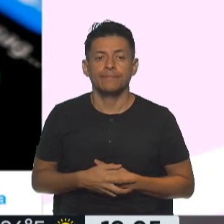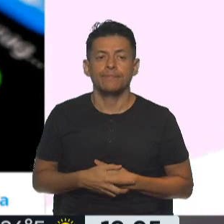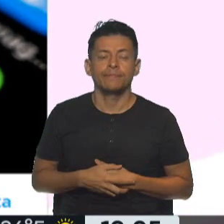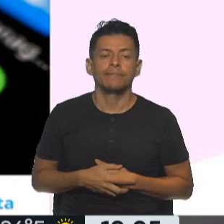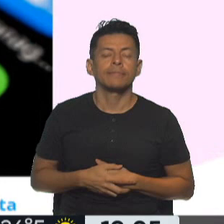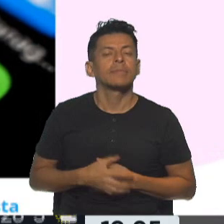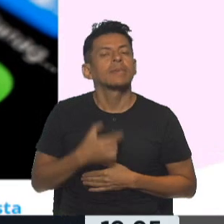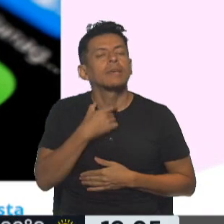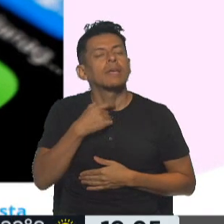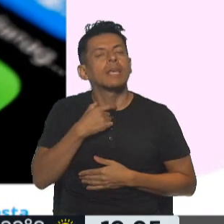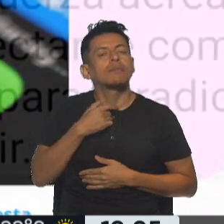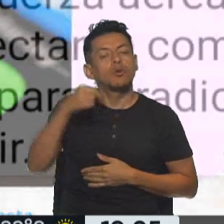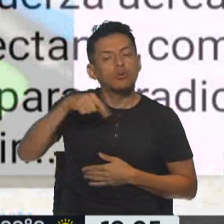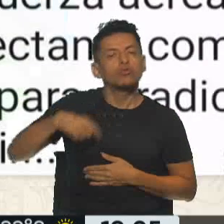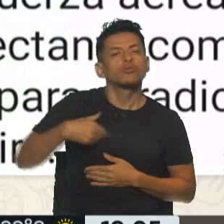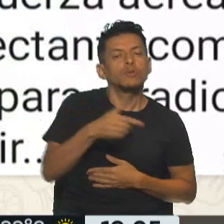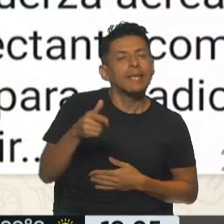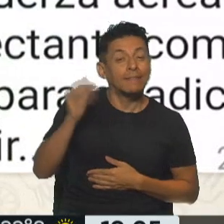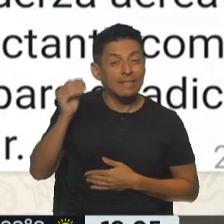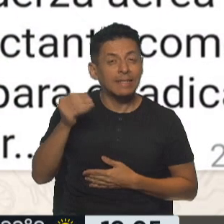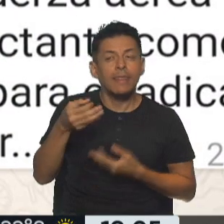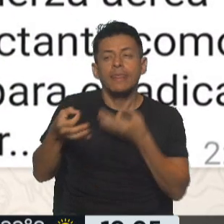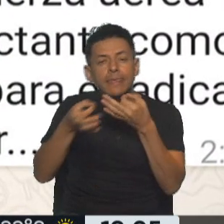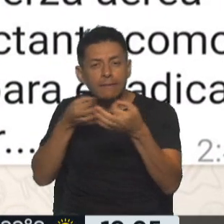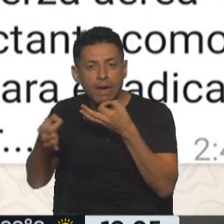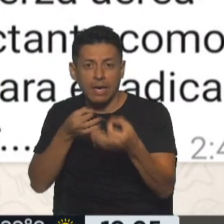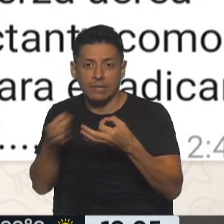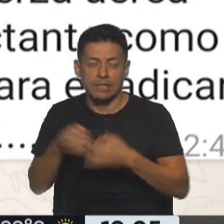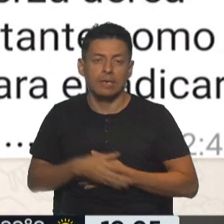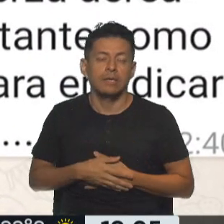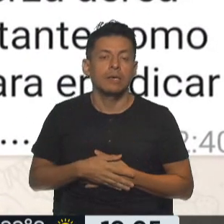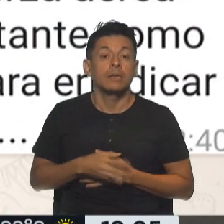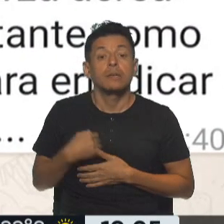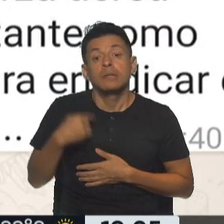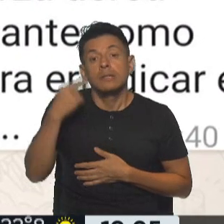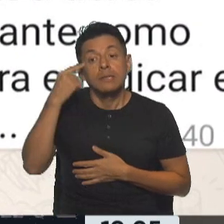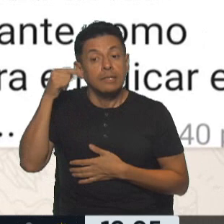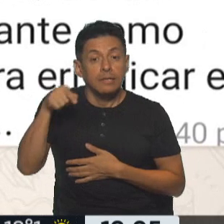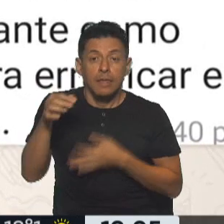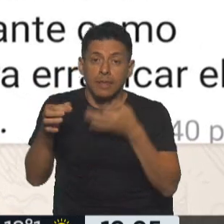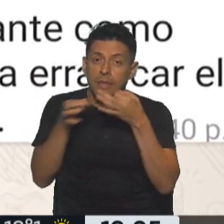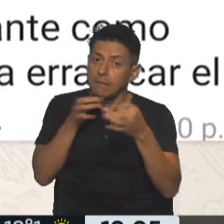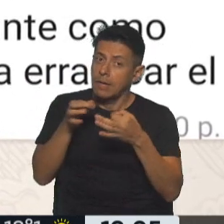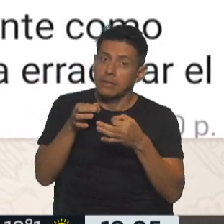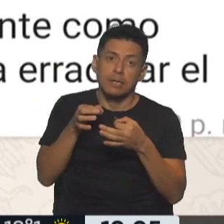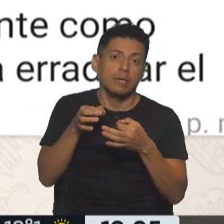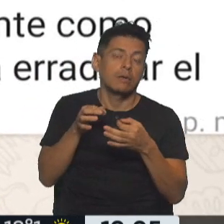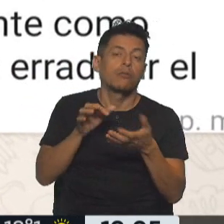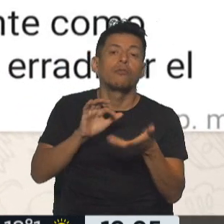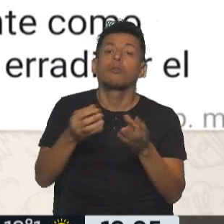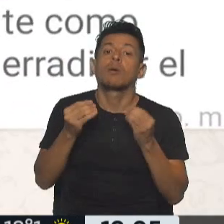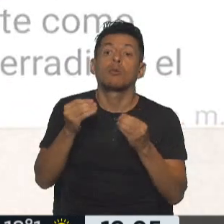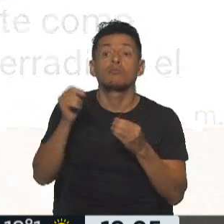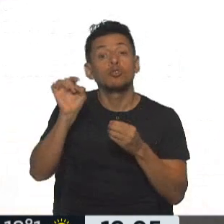Y queremos hacer un debate en la sociedad brasileña y yo creo que ese debate debe hacerse no solamente en